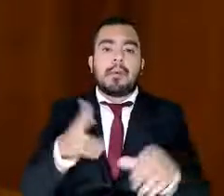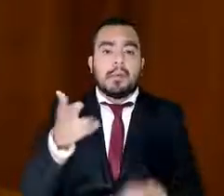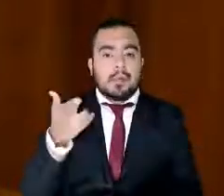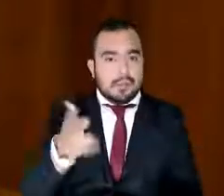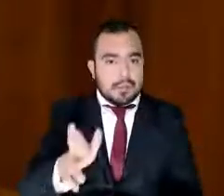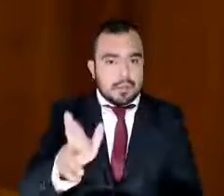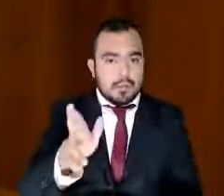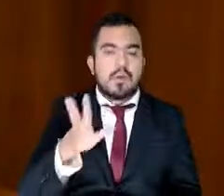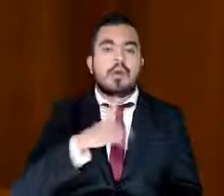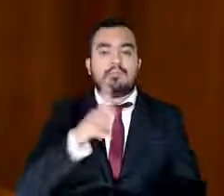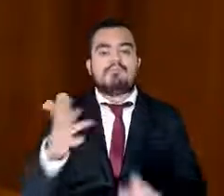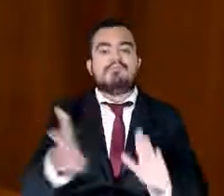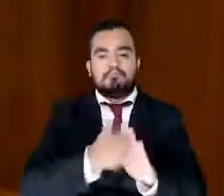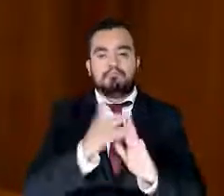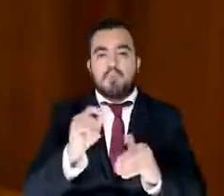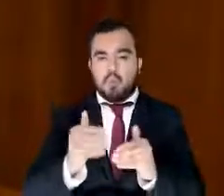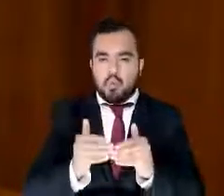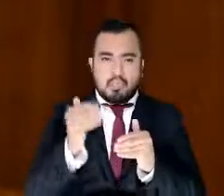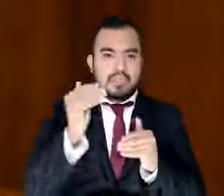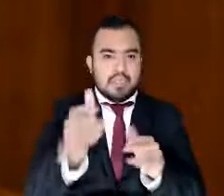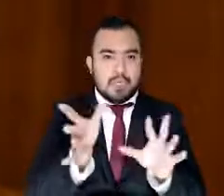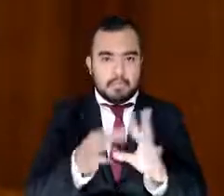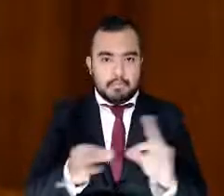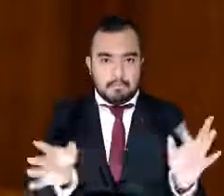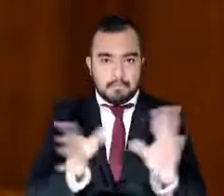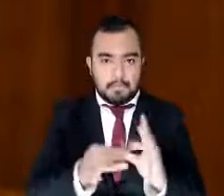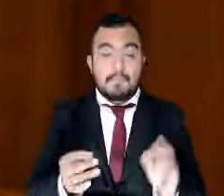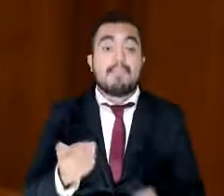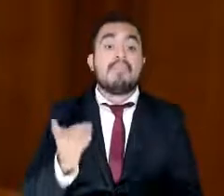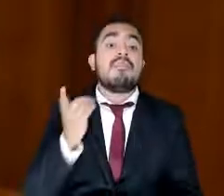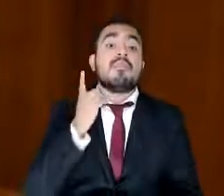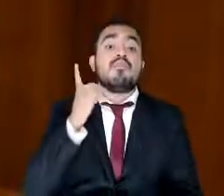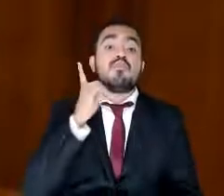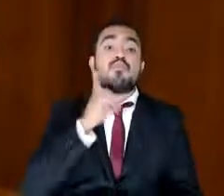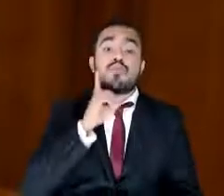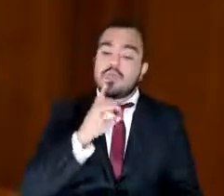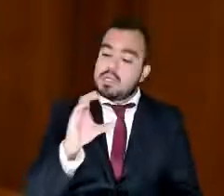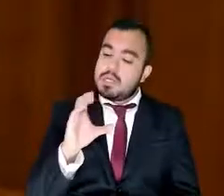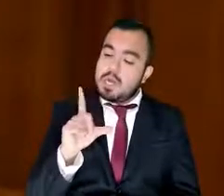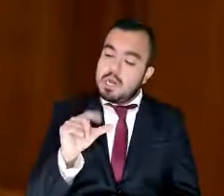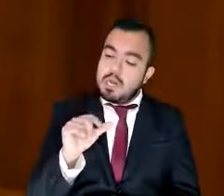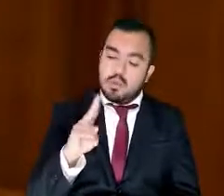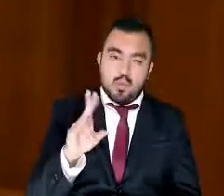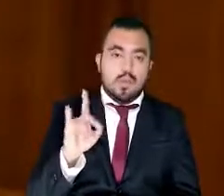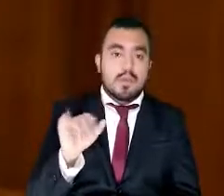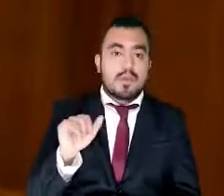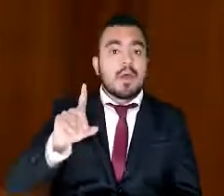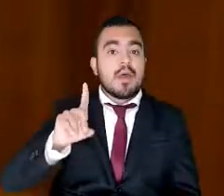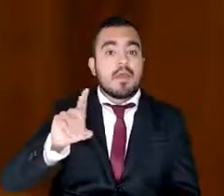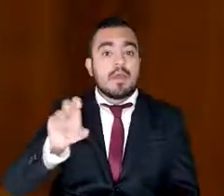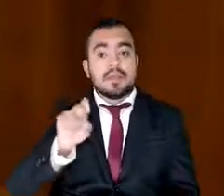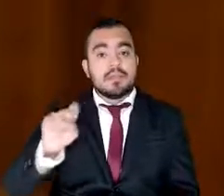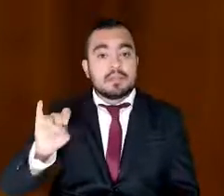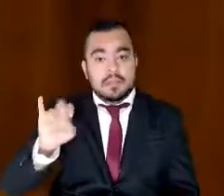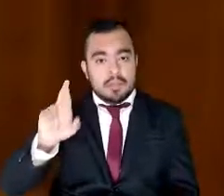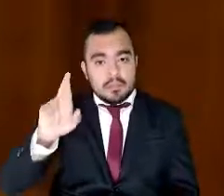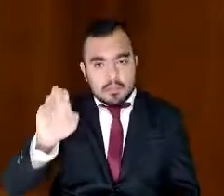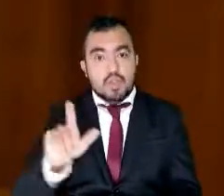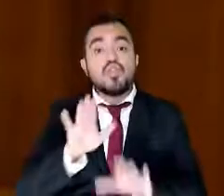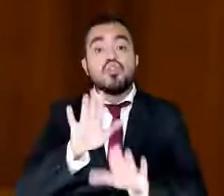llevará a una obra que comentaré un poquito más adelante. Diputada Claudia Desiree Morales, respecto